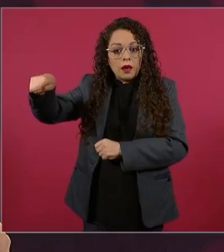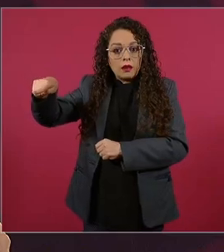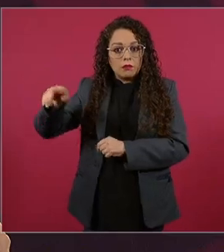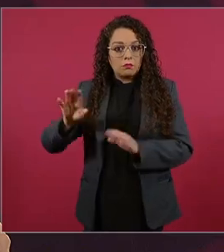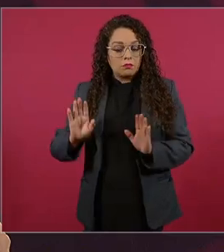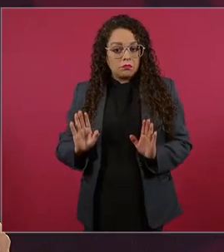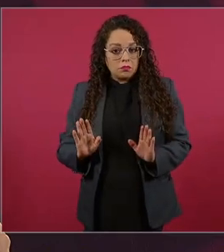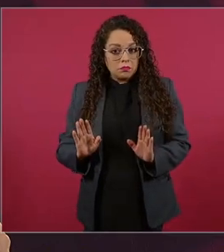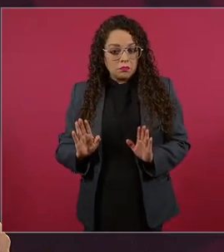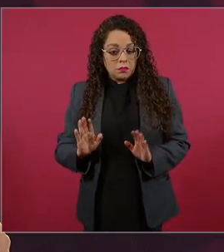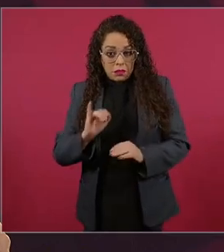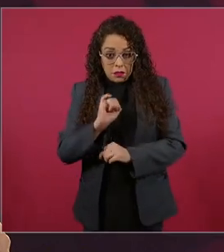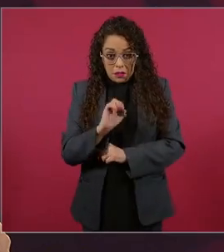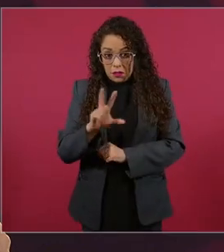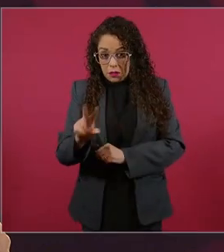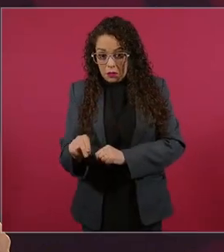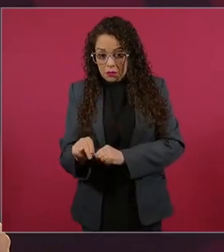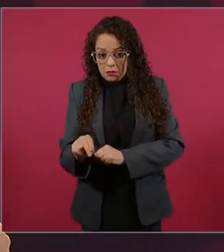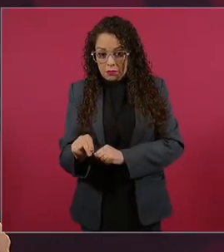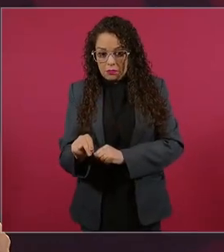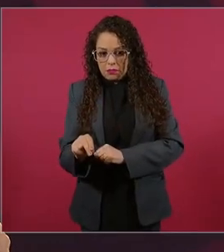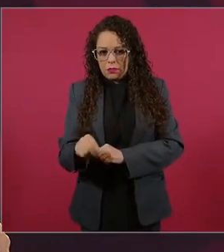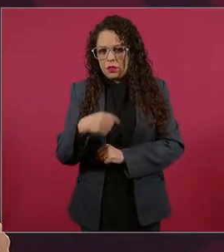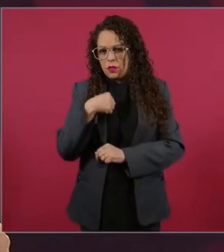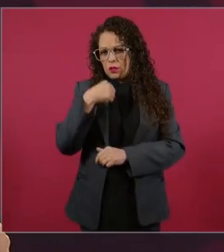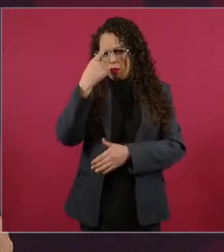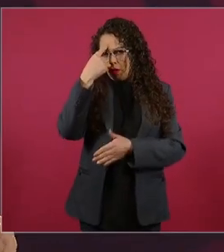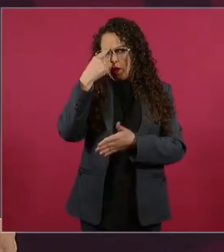seguramente lo declararon